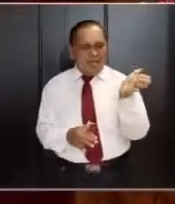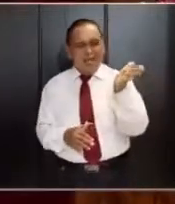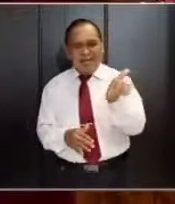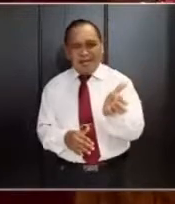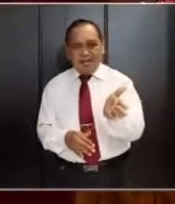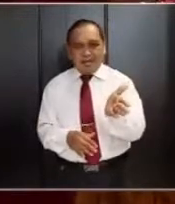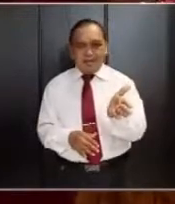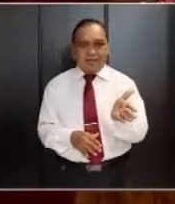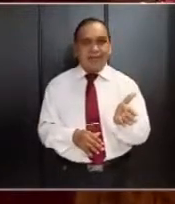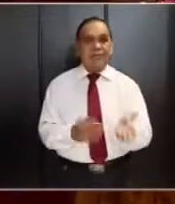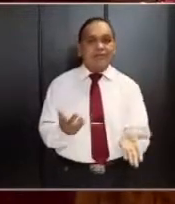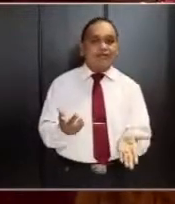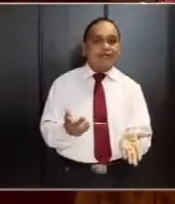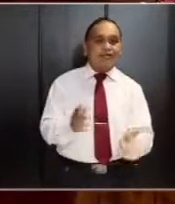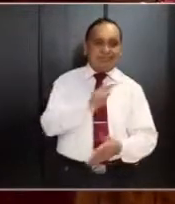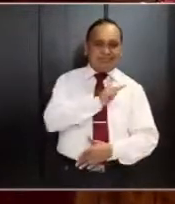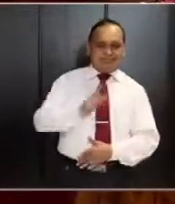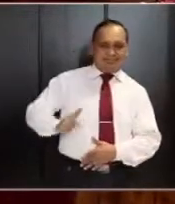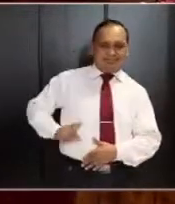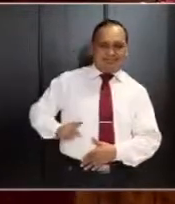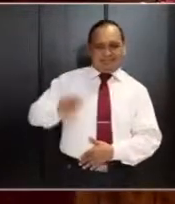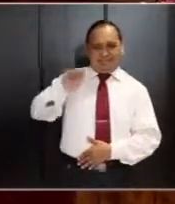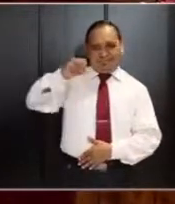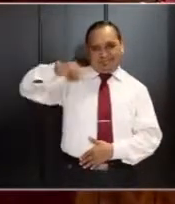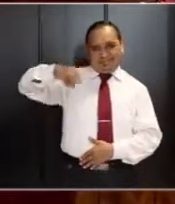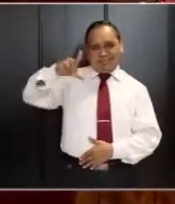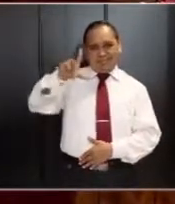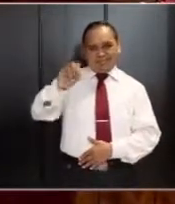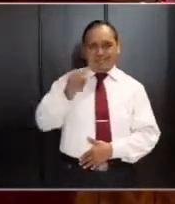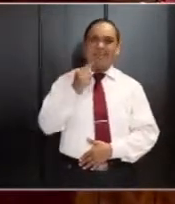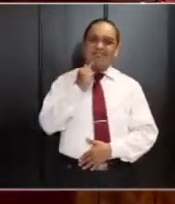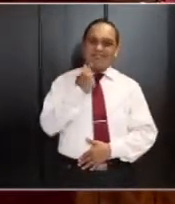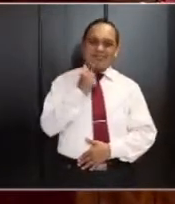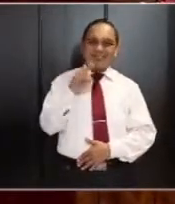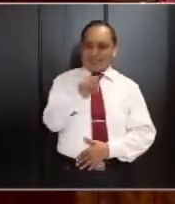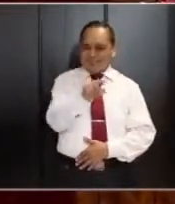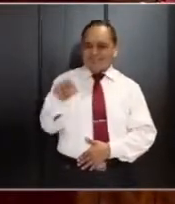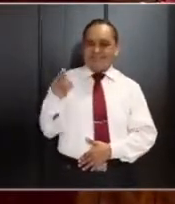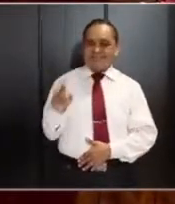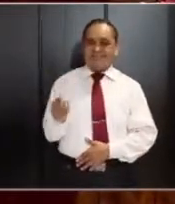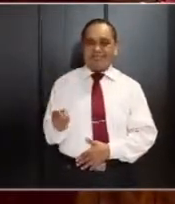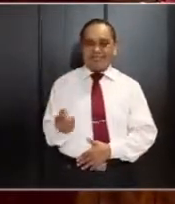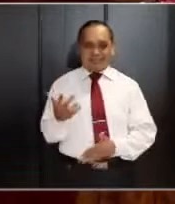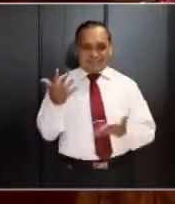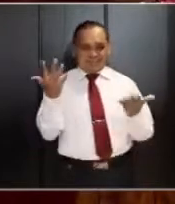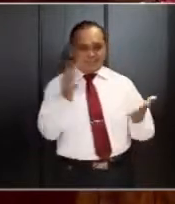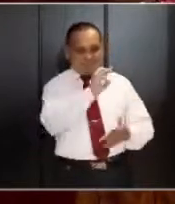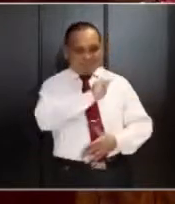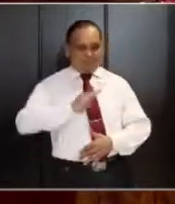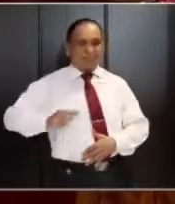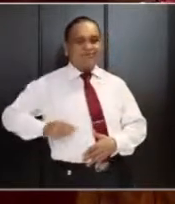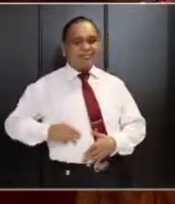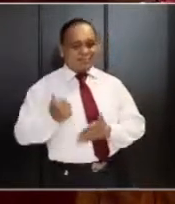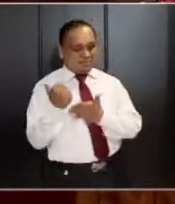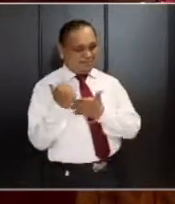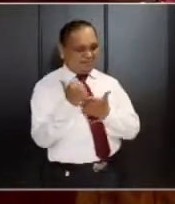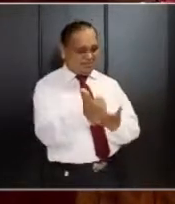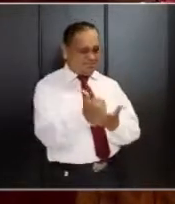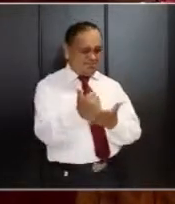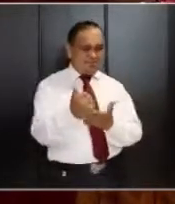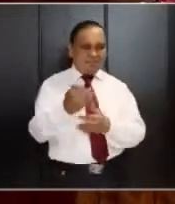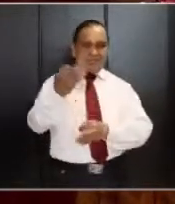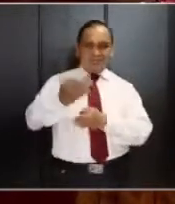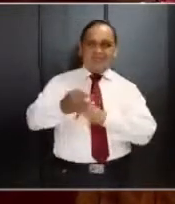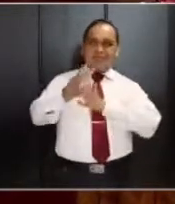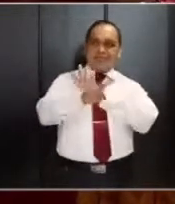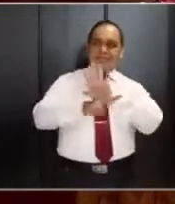Prácticamente Andrés Manuel viene ofreciendo este estímulo, esta mano solidaria a todos los municipios. Entonces vamos a ver aquí un video,